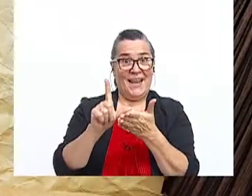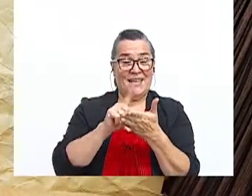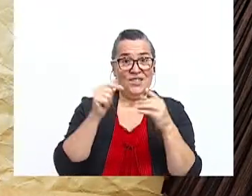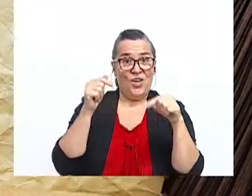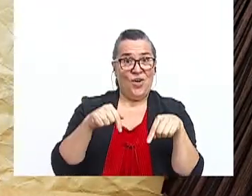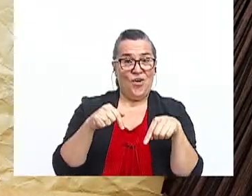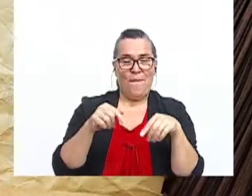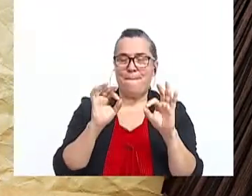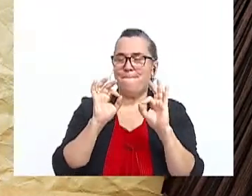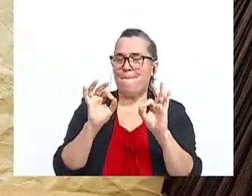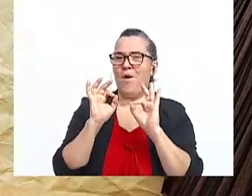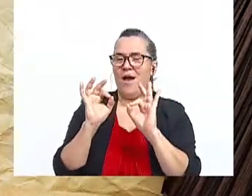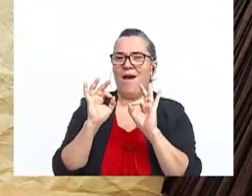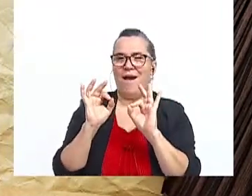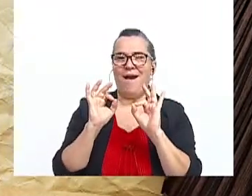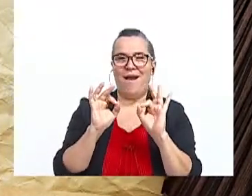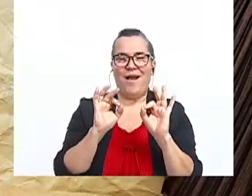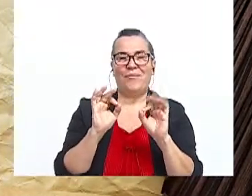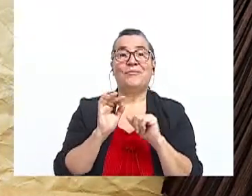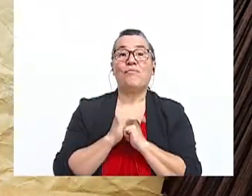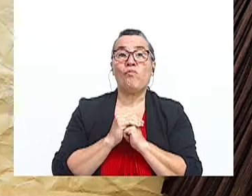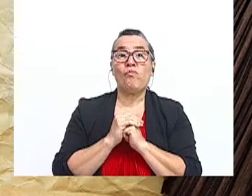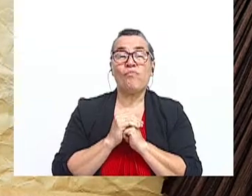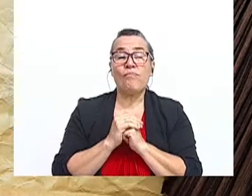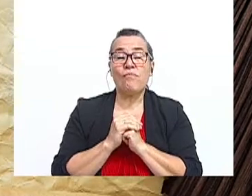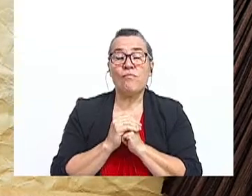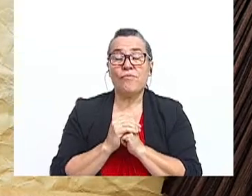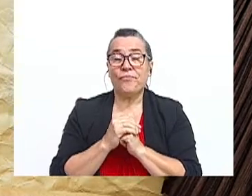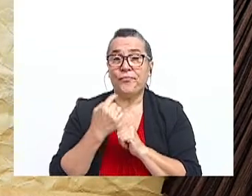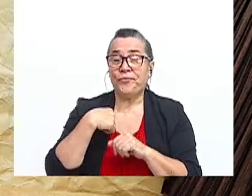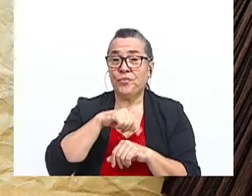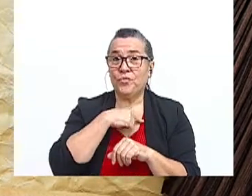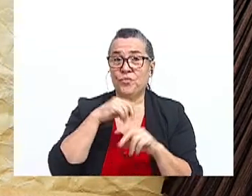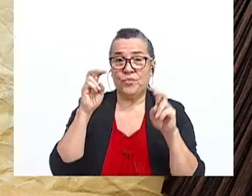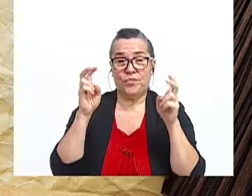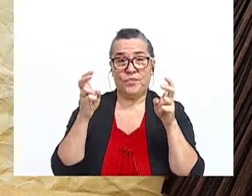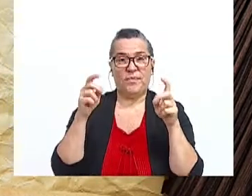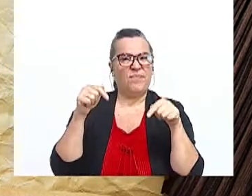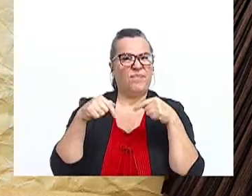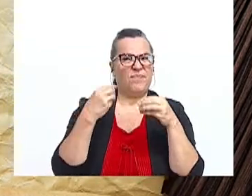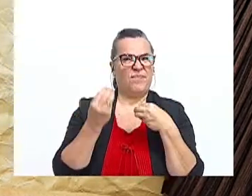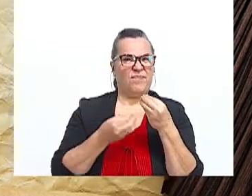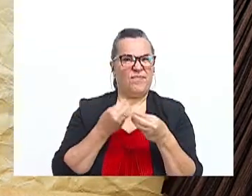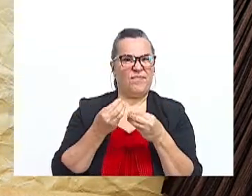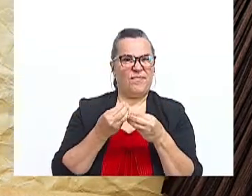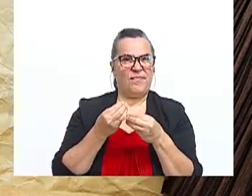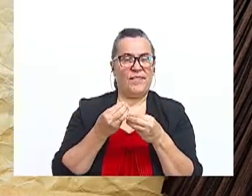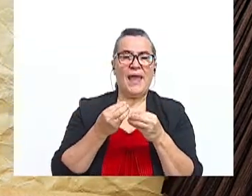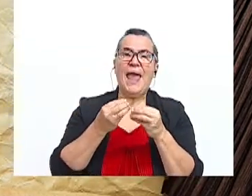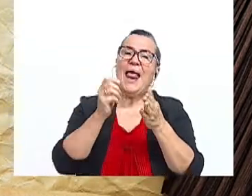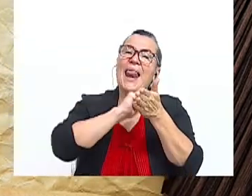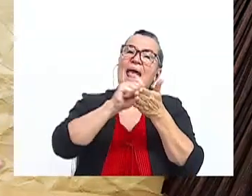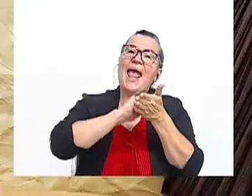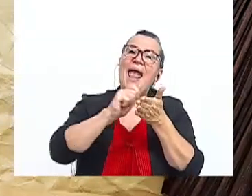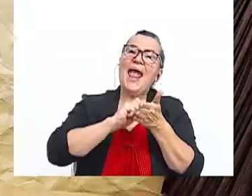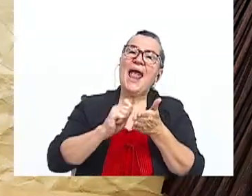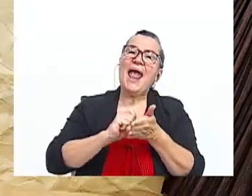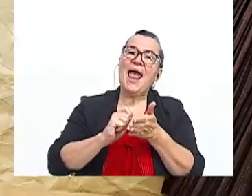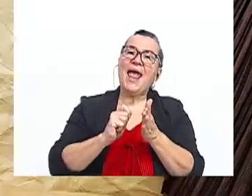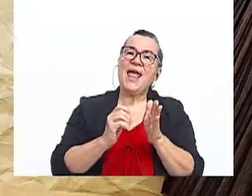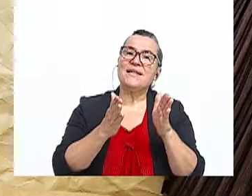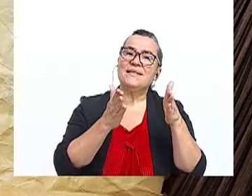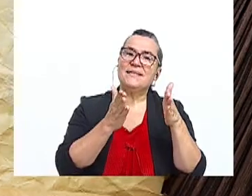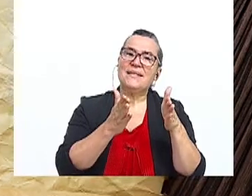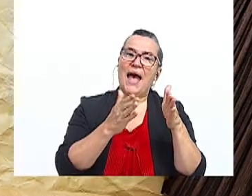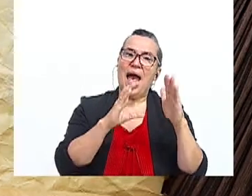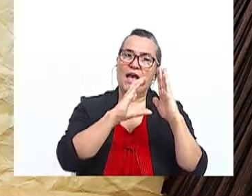hoy? Qué bueno que se prepararon. Bueno, pues nuestro tema de hoy es el ensayo. Sí, yo sé que ustedes ya han